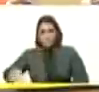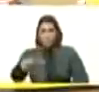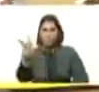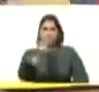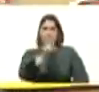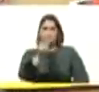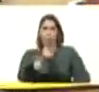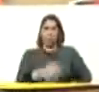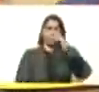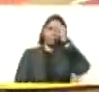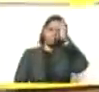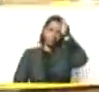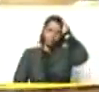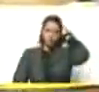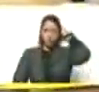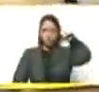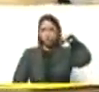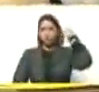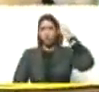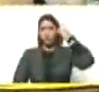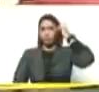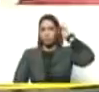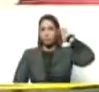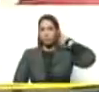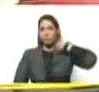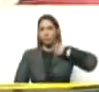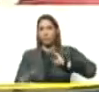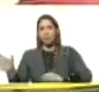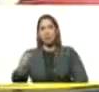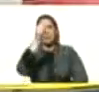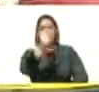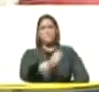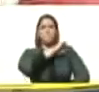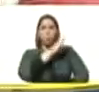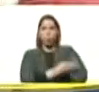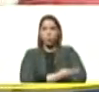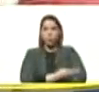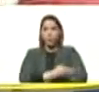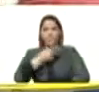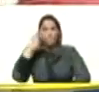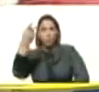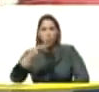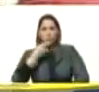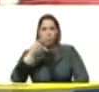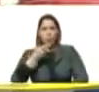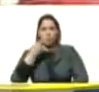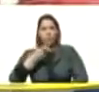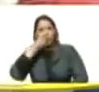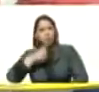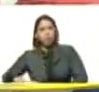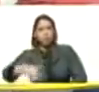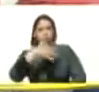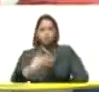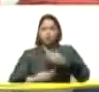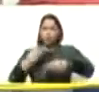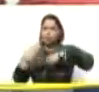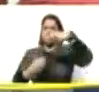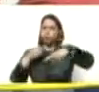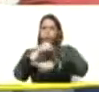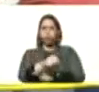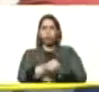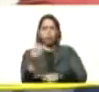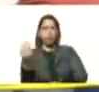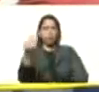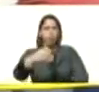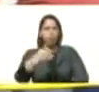Venezuela llegó al poder político y aquí estará haciendo revolución por muchos